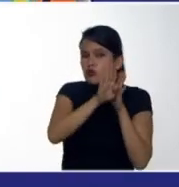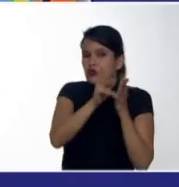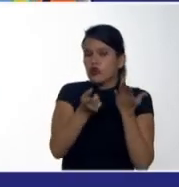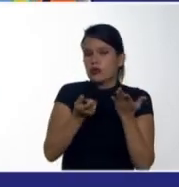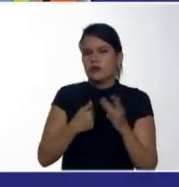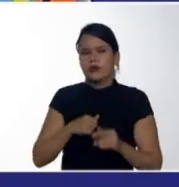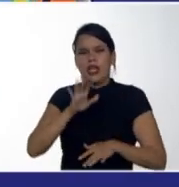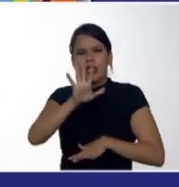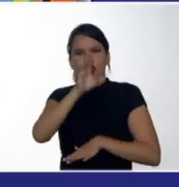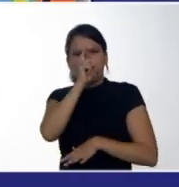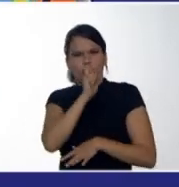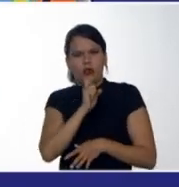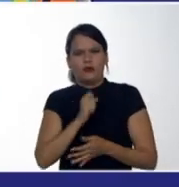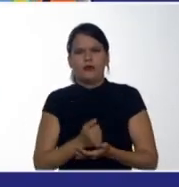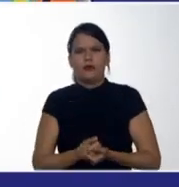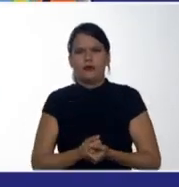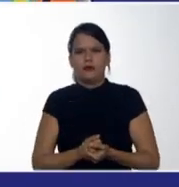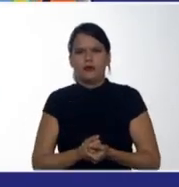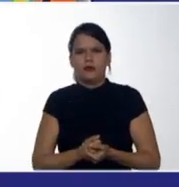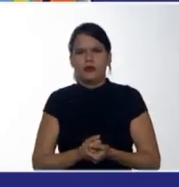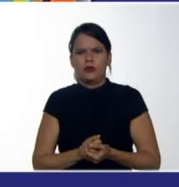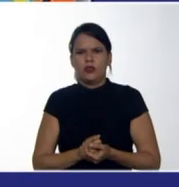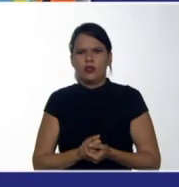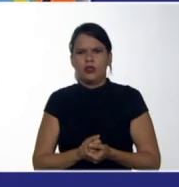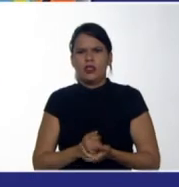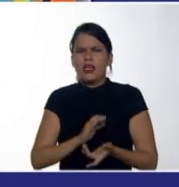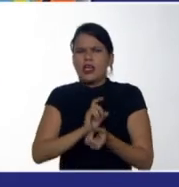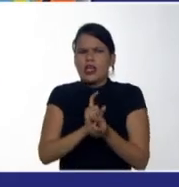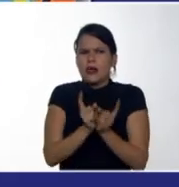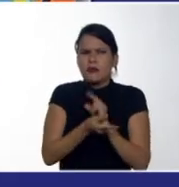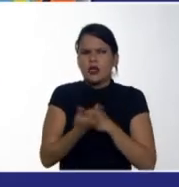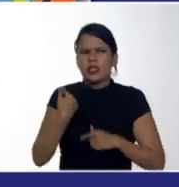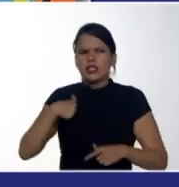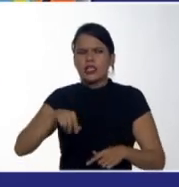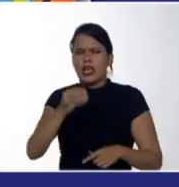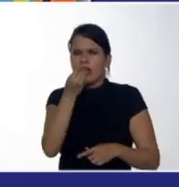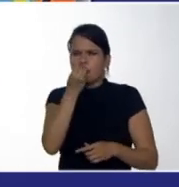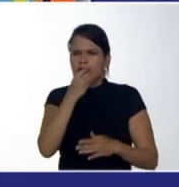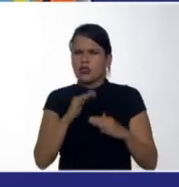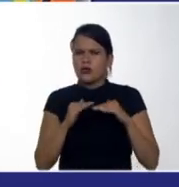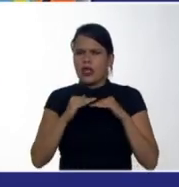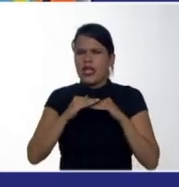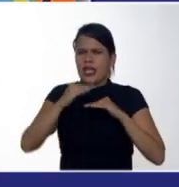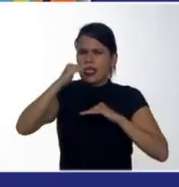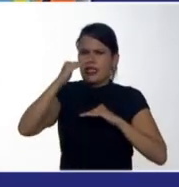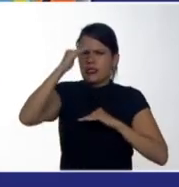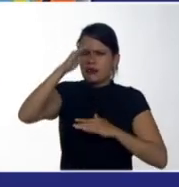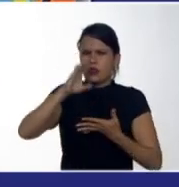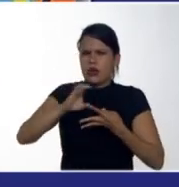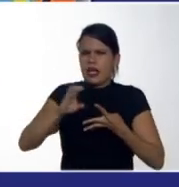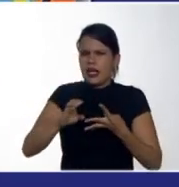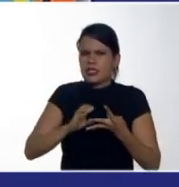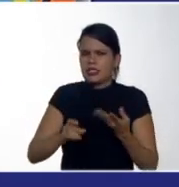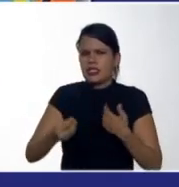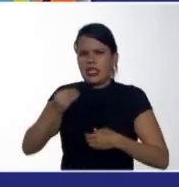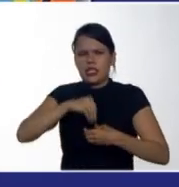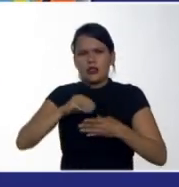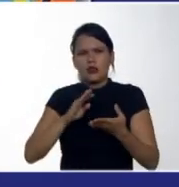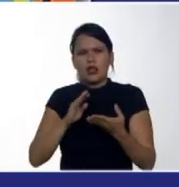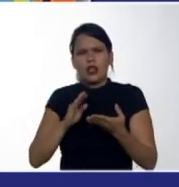los estudiantes de quinto año efecto que tiene la alimentación sobre el crecimiento y las características dentro de la